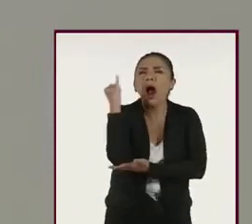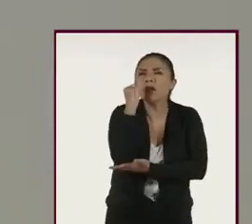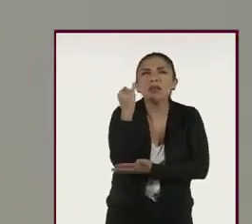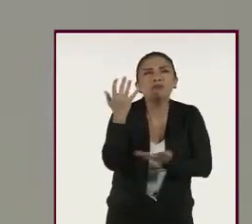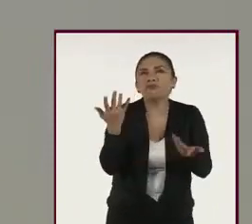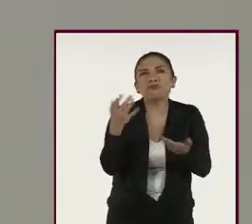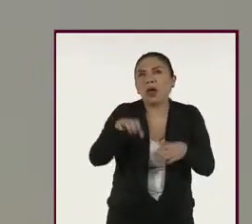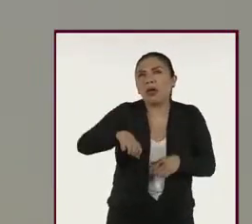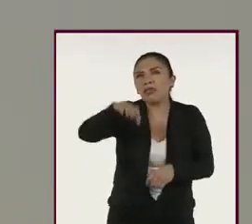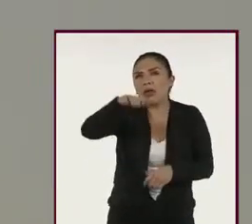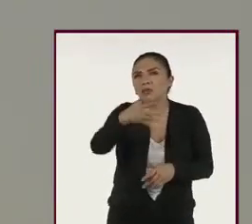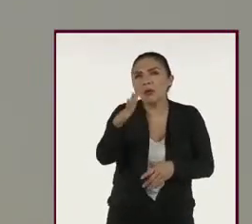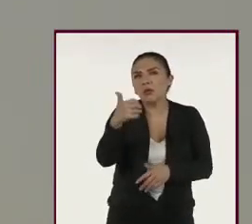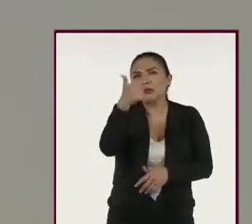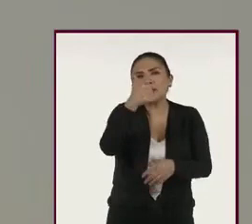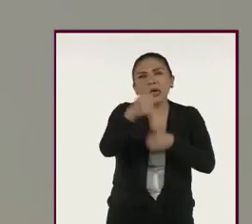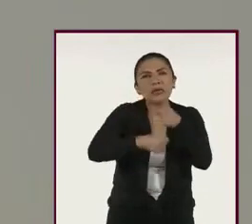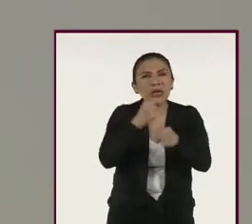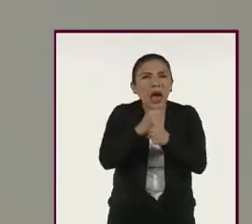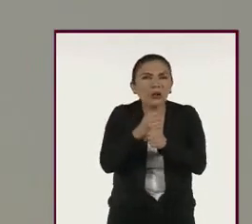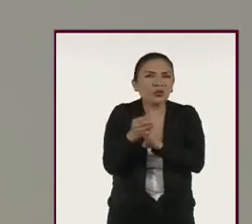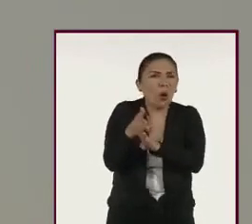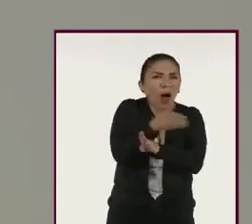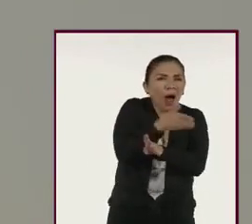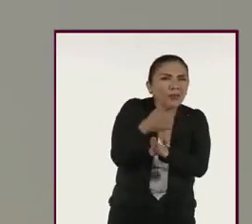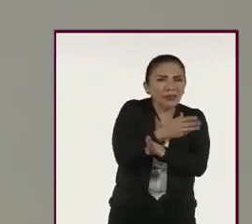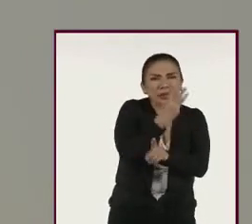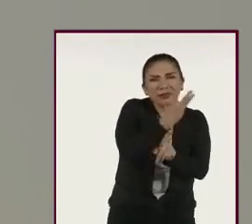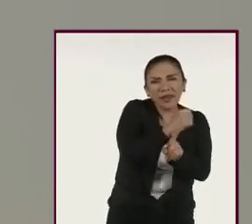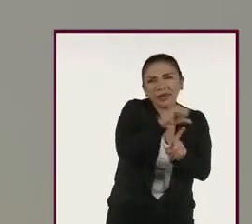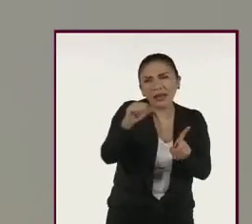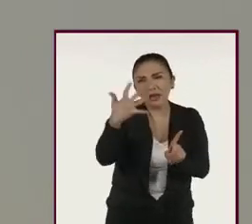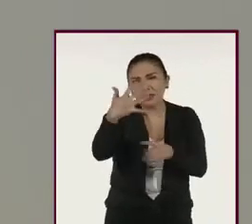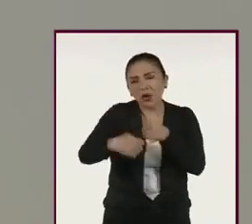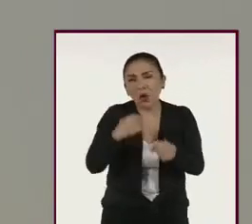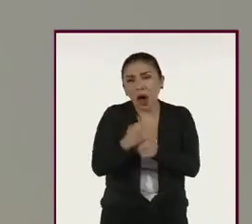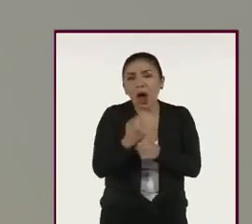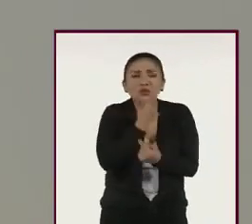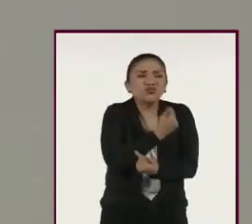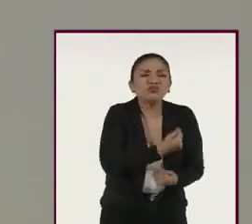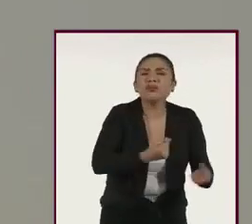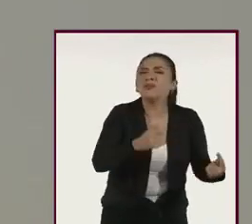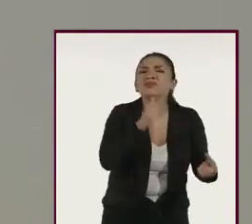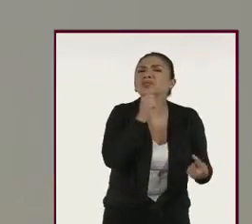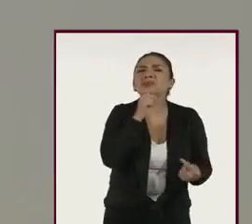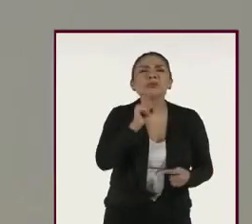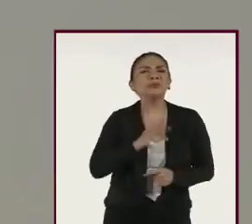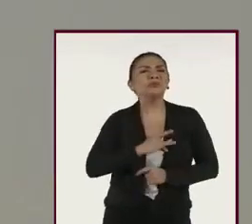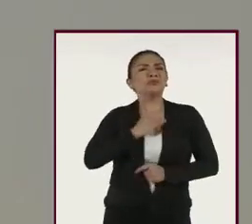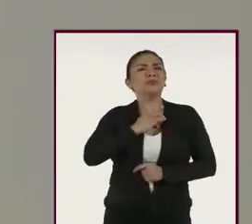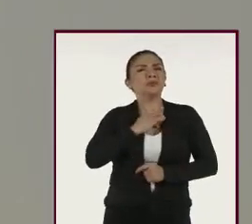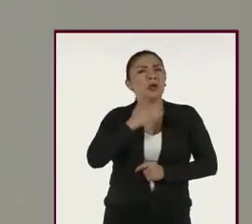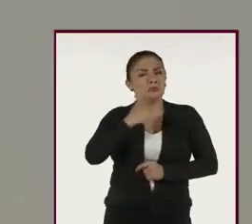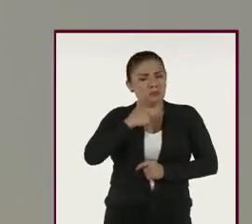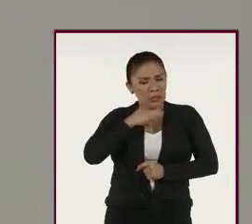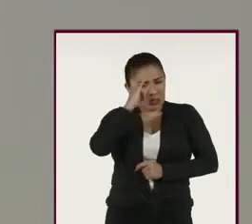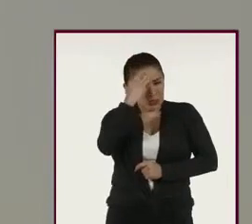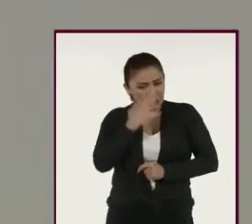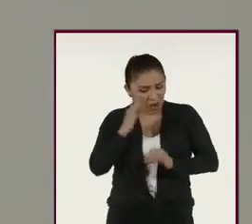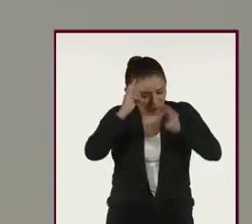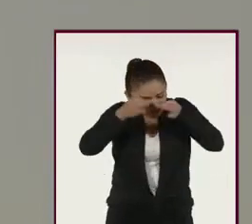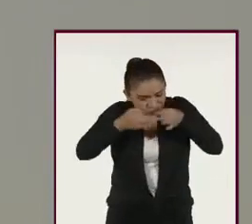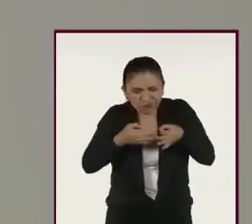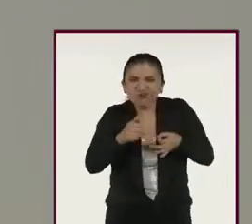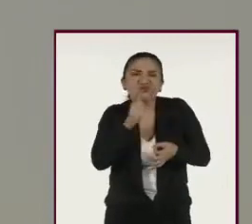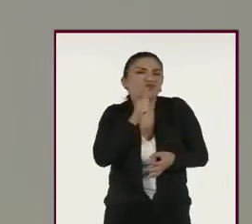hablando antes de los 6 años, de los 3 a los 5 años, los niños todavía no tienen esta autopercepción formada